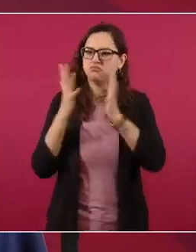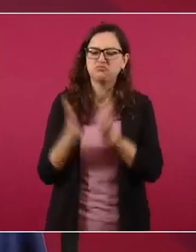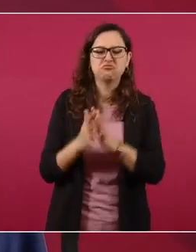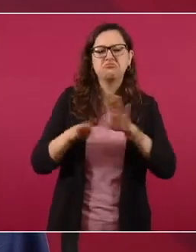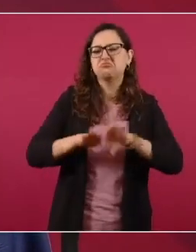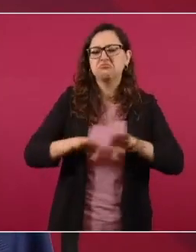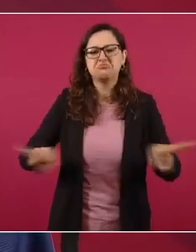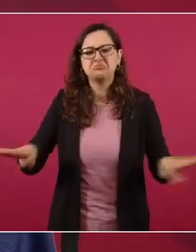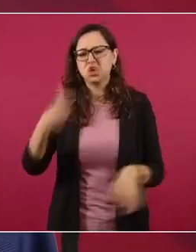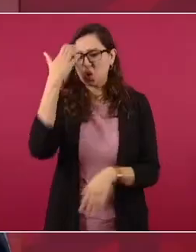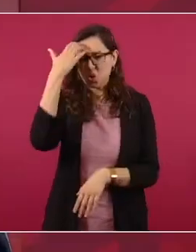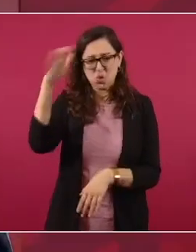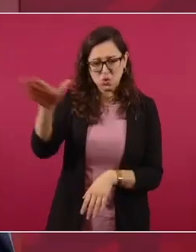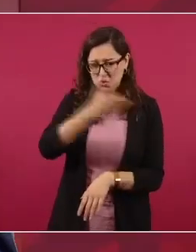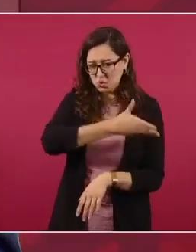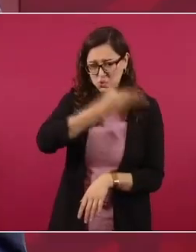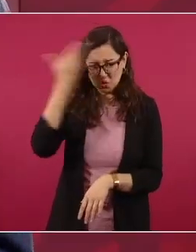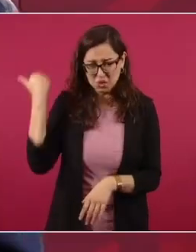a los